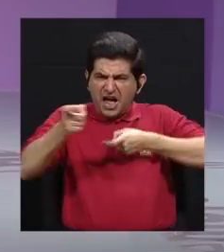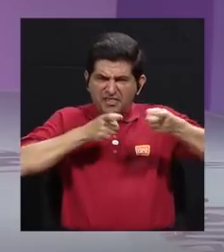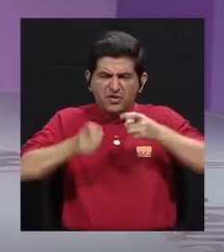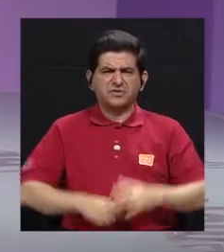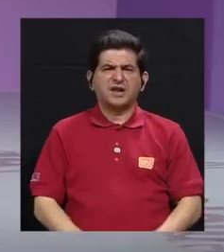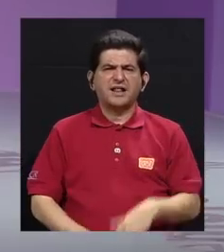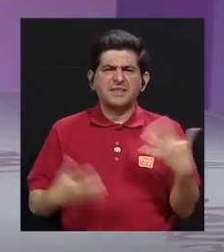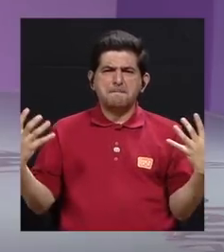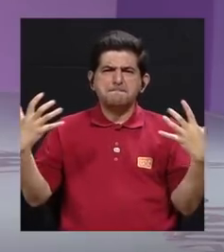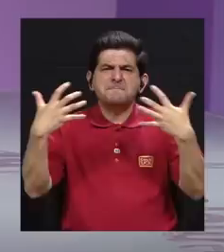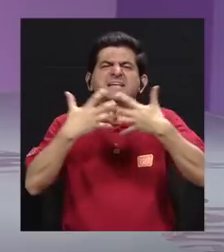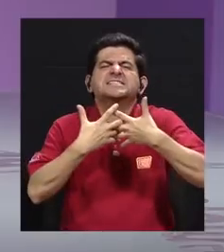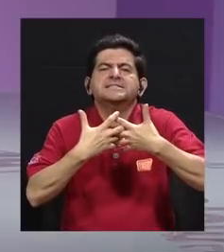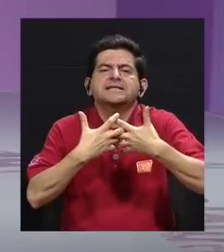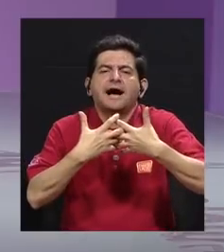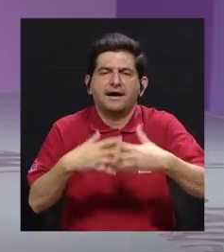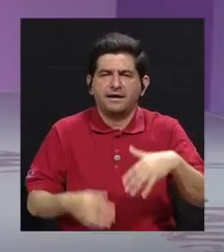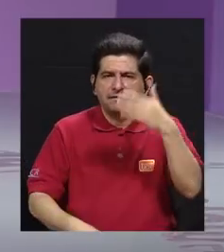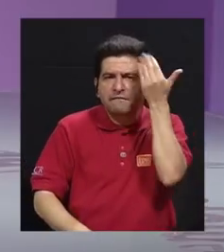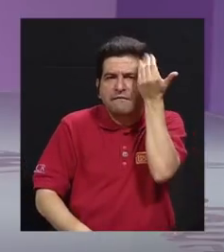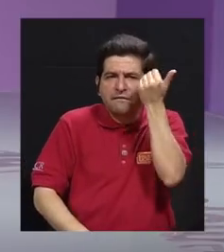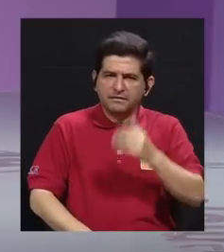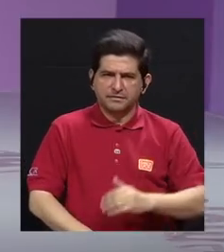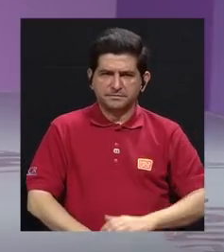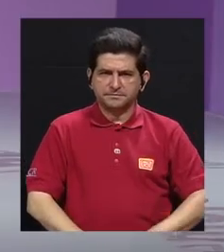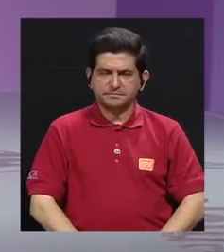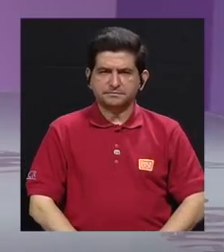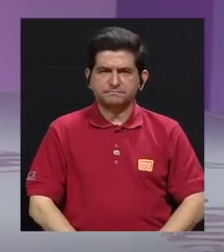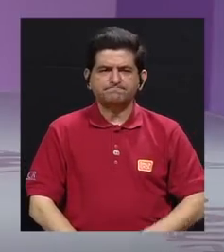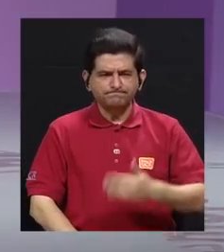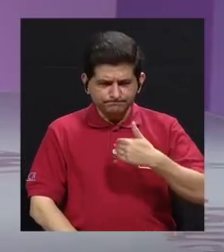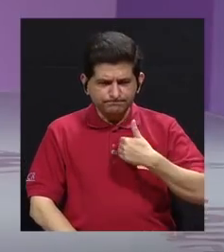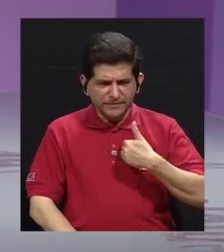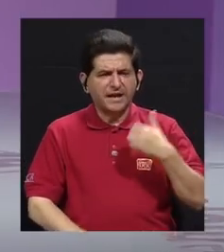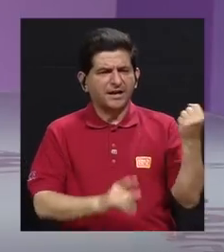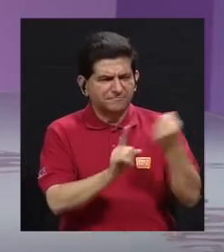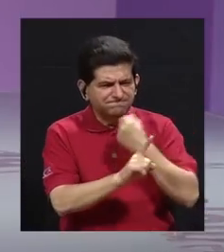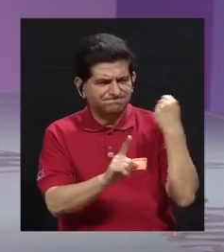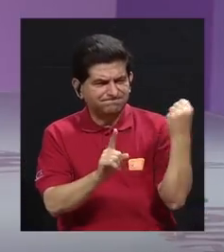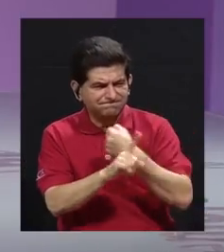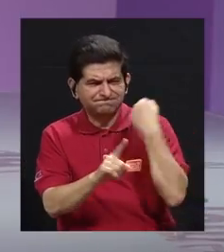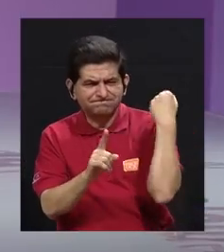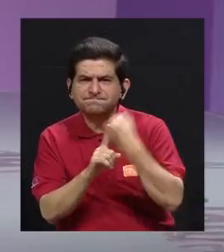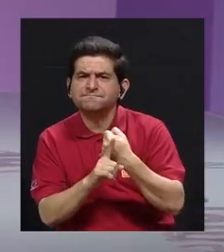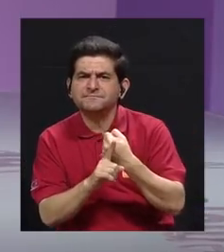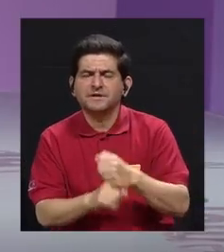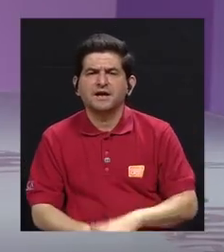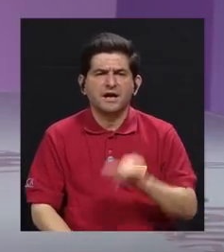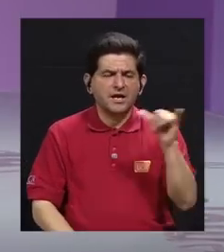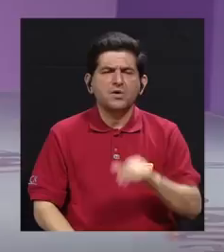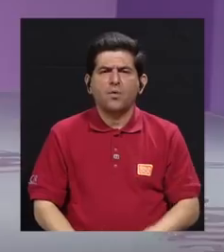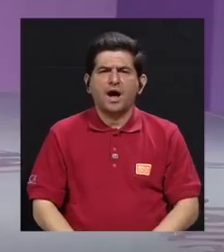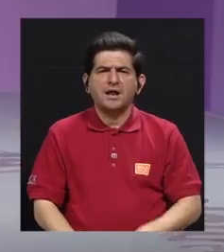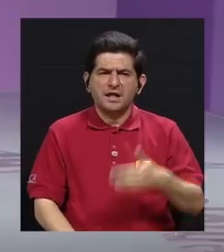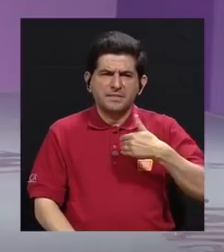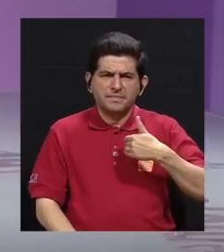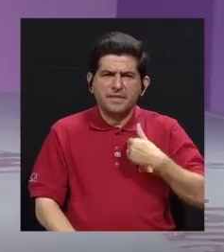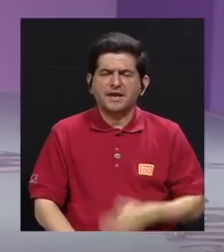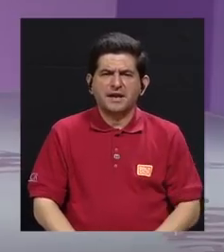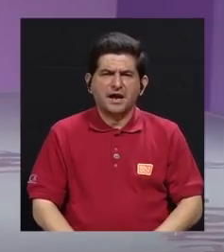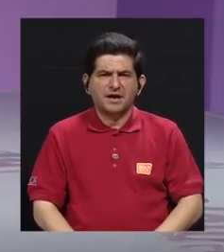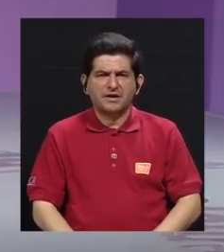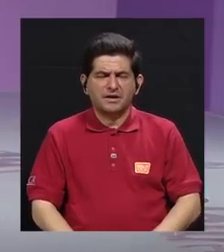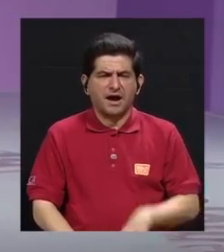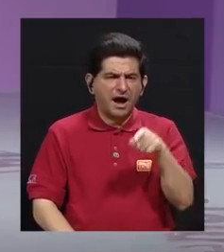esta idea dominante de mestizaje, porque efectivamente ha habido mucha violencia, ha habido